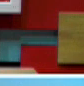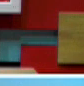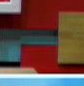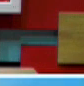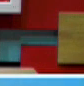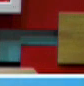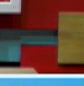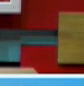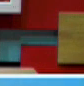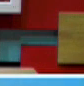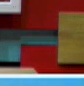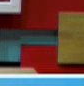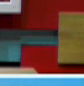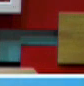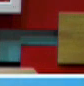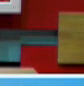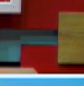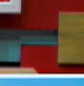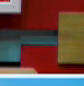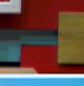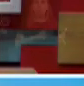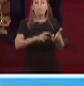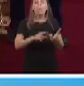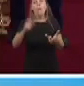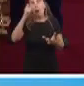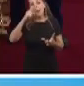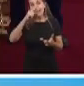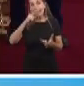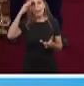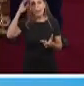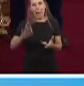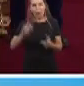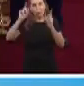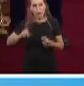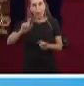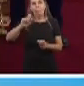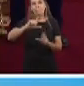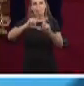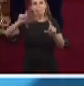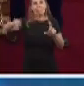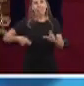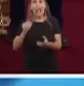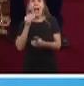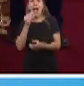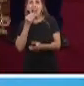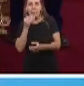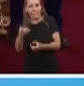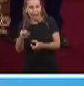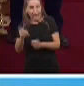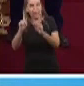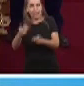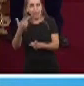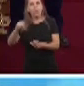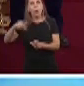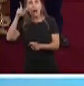Parte de la sociedad entiende que hay cuestiones que son necesarias hacer, y como ya te he dicho en otra salida que hemos tenido, Milei fue